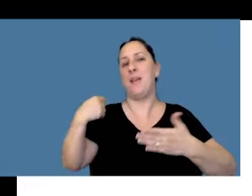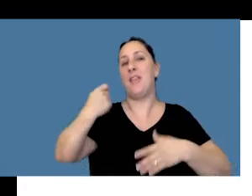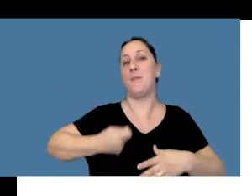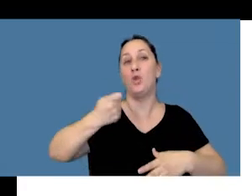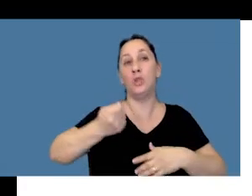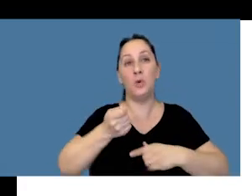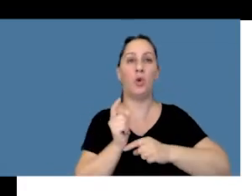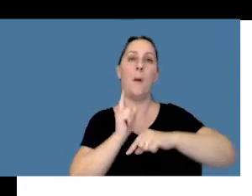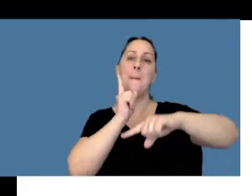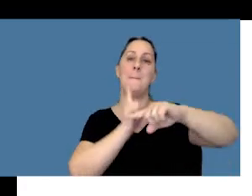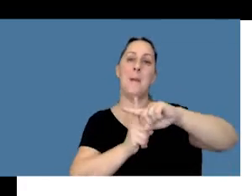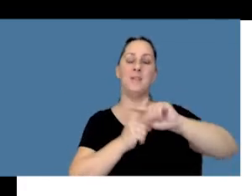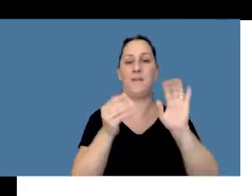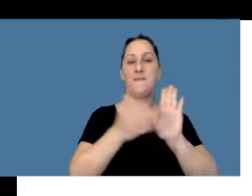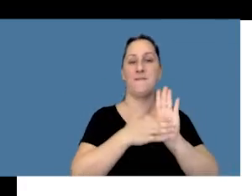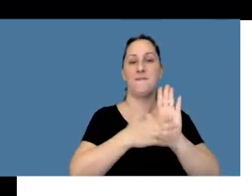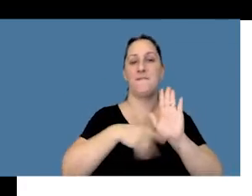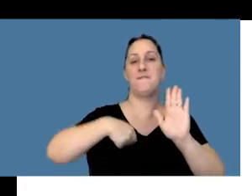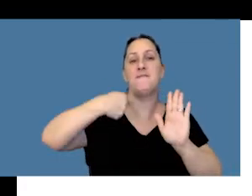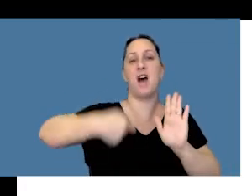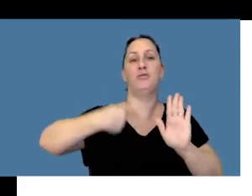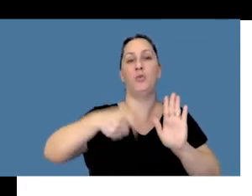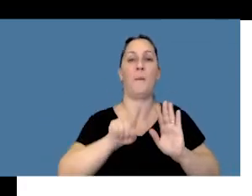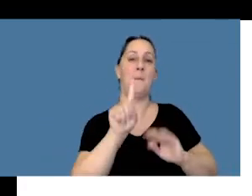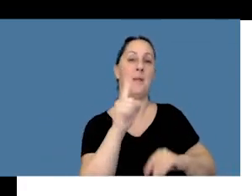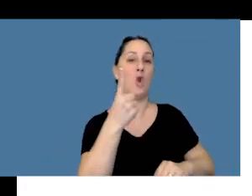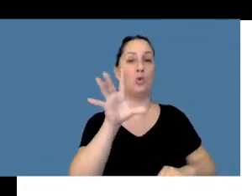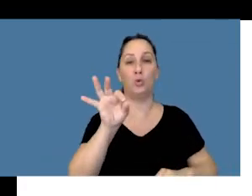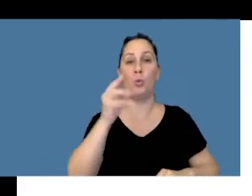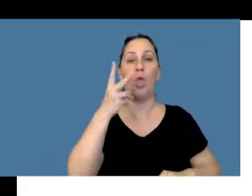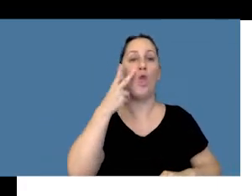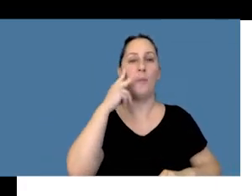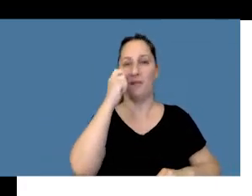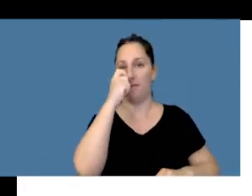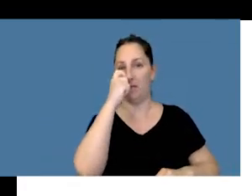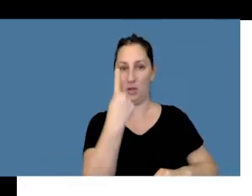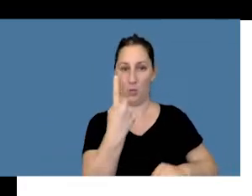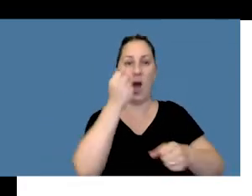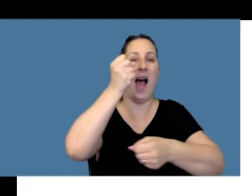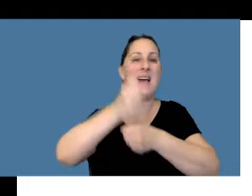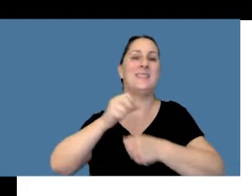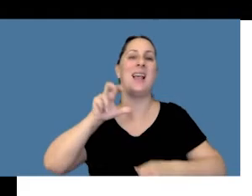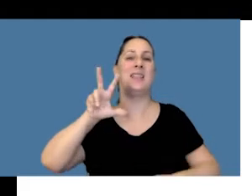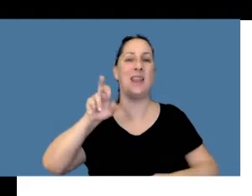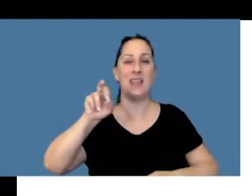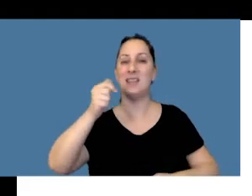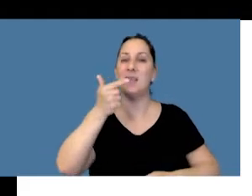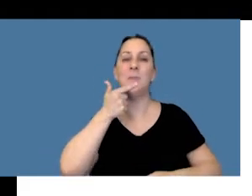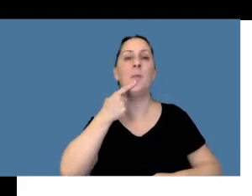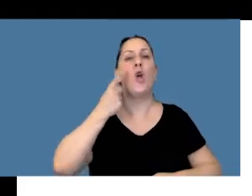sumar las facturas del 1 de octubre de 2021 hasta el 30 de septiembre